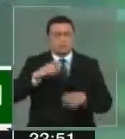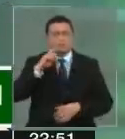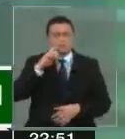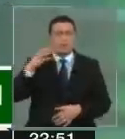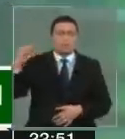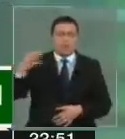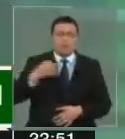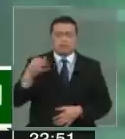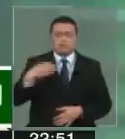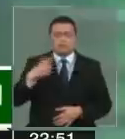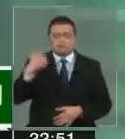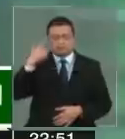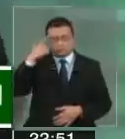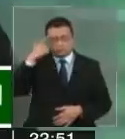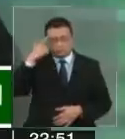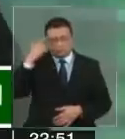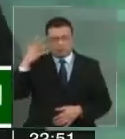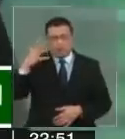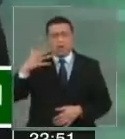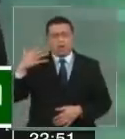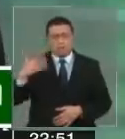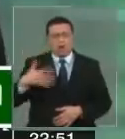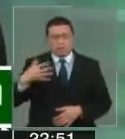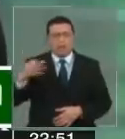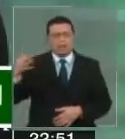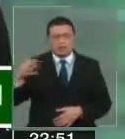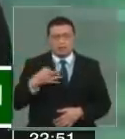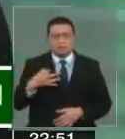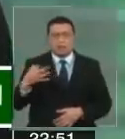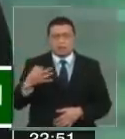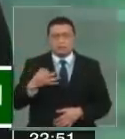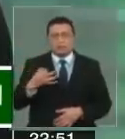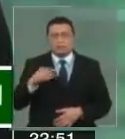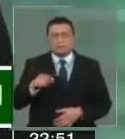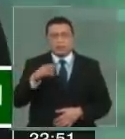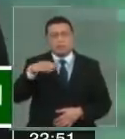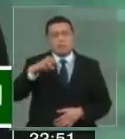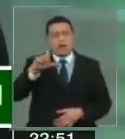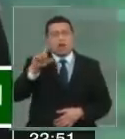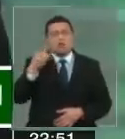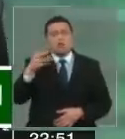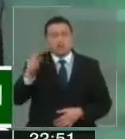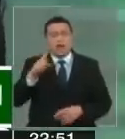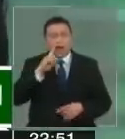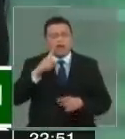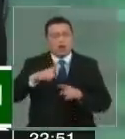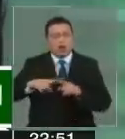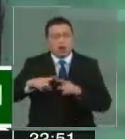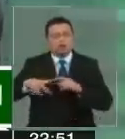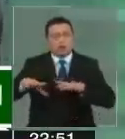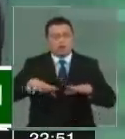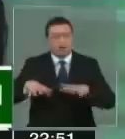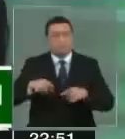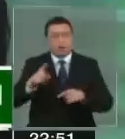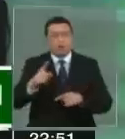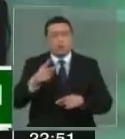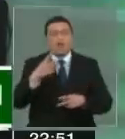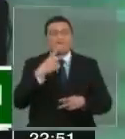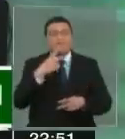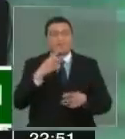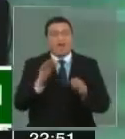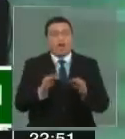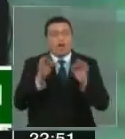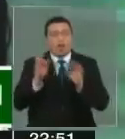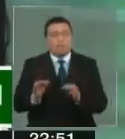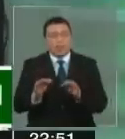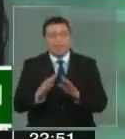me decía algo que me pareció tan importante. Me decía, Malucha, hay otra manera, porque una vida completa, me